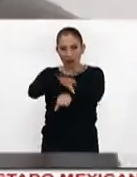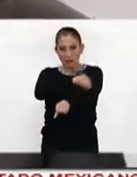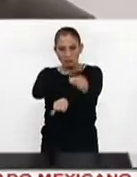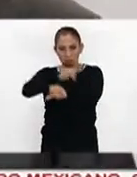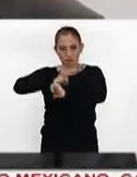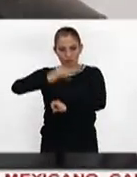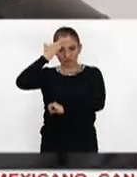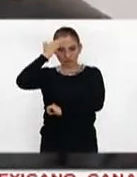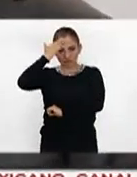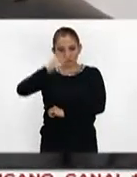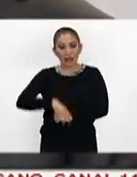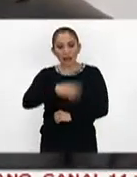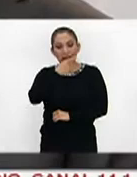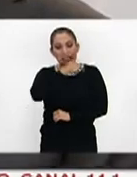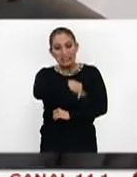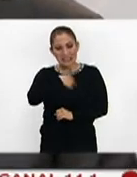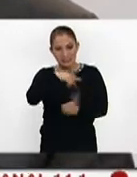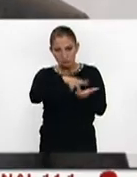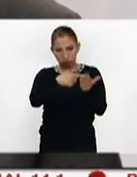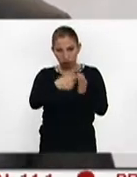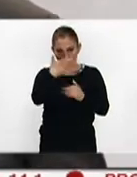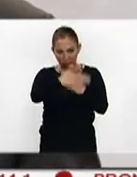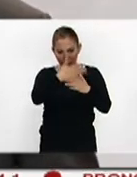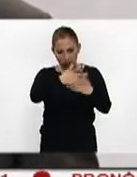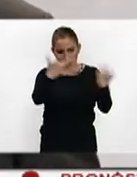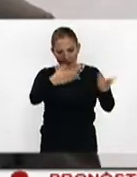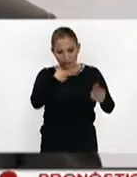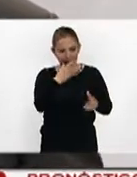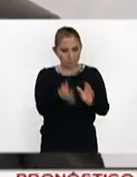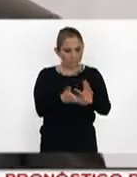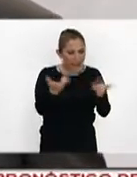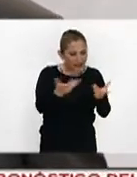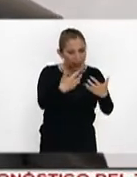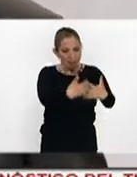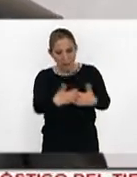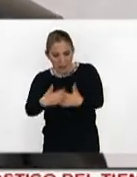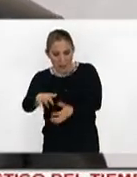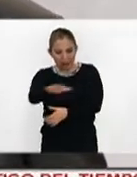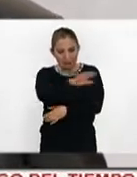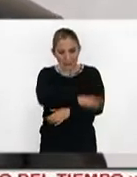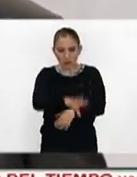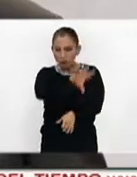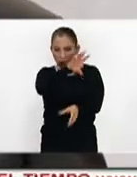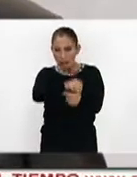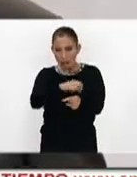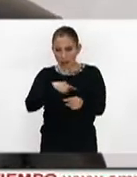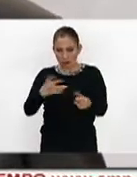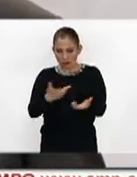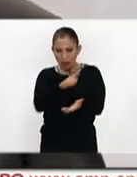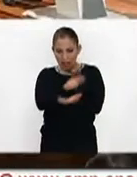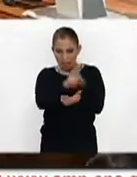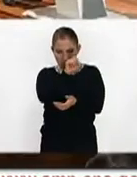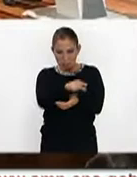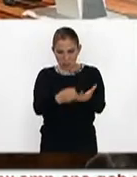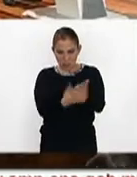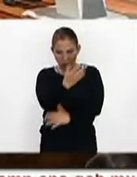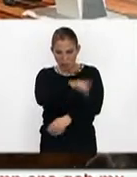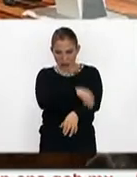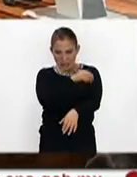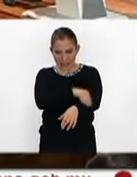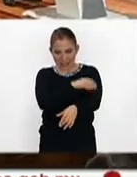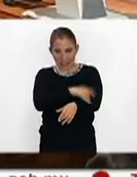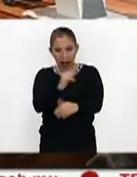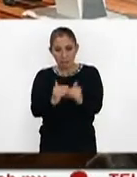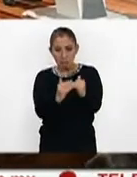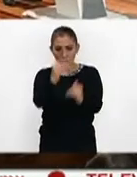Caldwell. Con los proyectos a realizar este año, las inversiones totales comprometidas con la reforma energética van